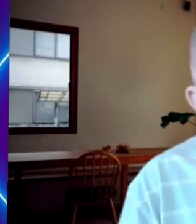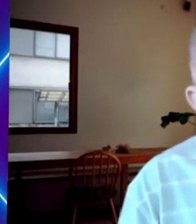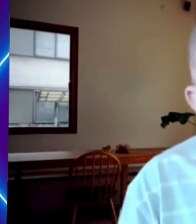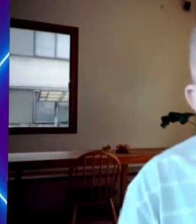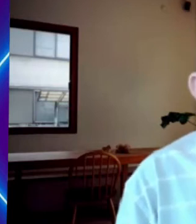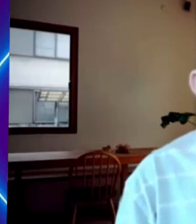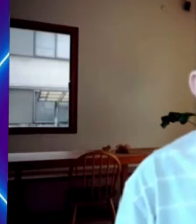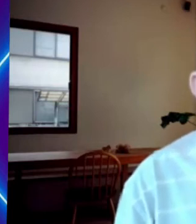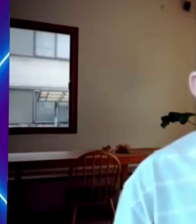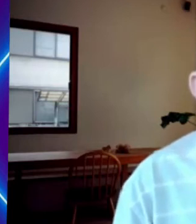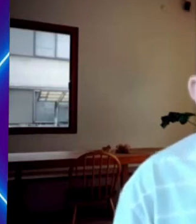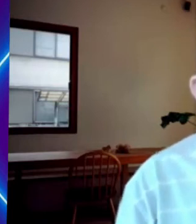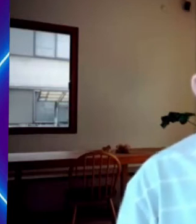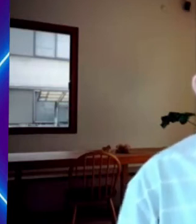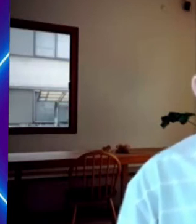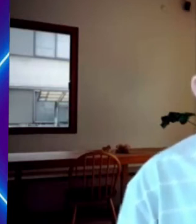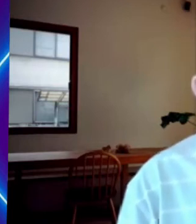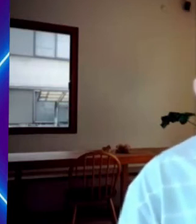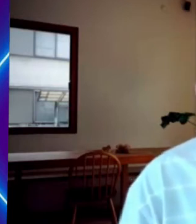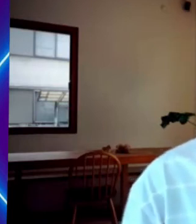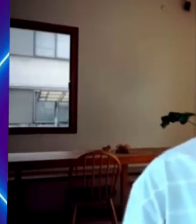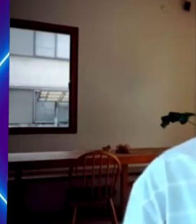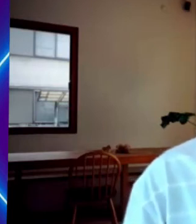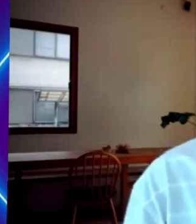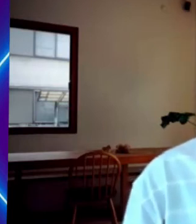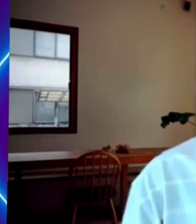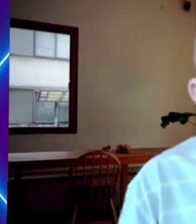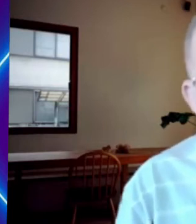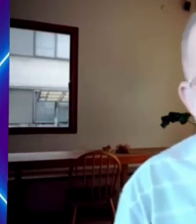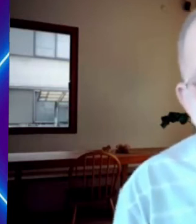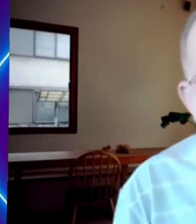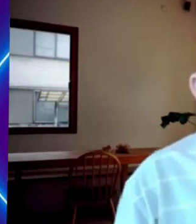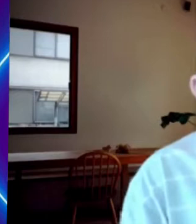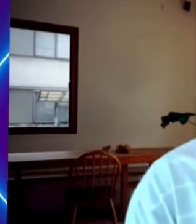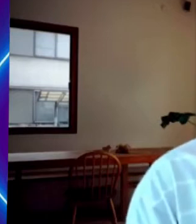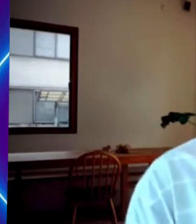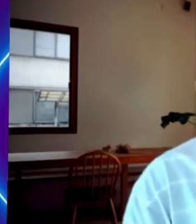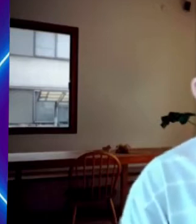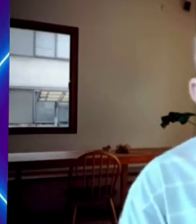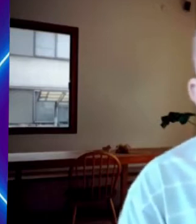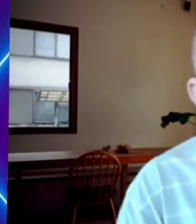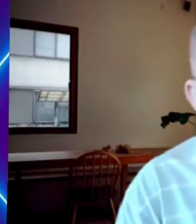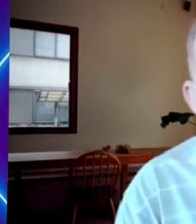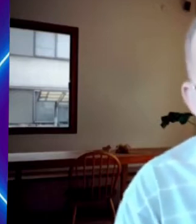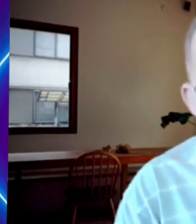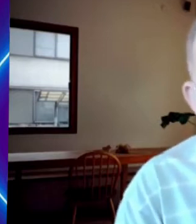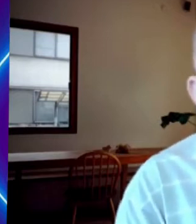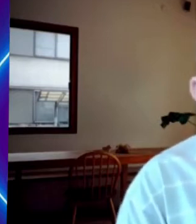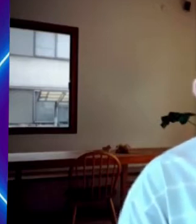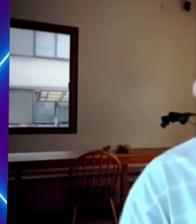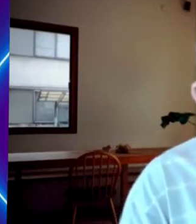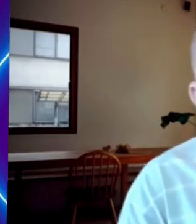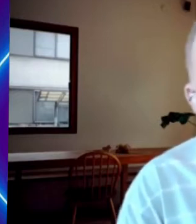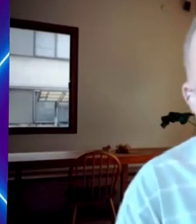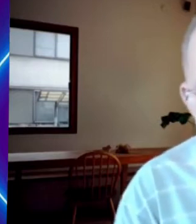Claro. La gente tampoco sale desesperada a comprar dólares y no sabe si vuelve a perder 10 pesos más por salir